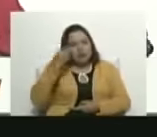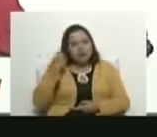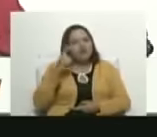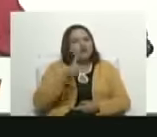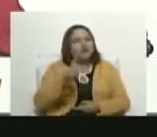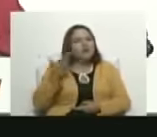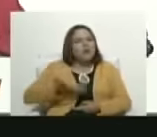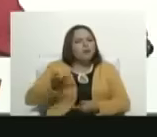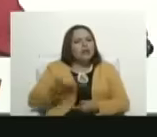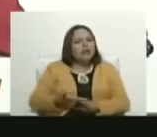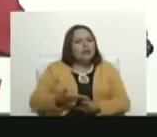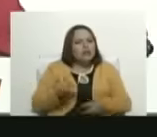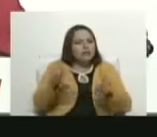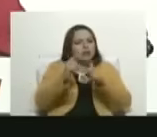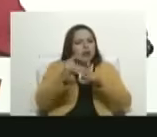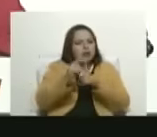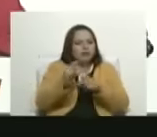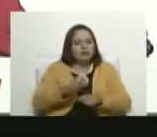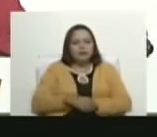claves